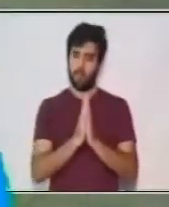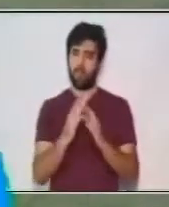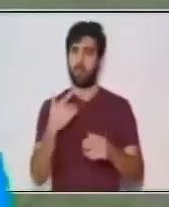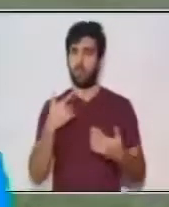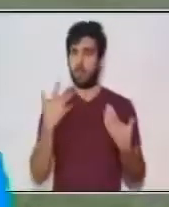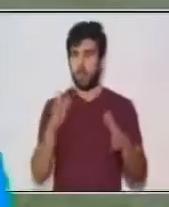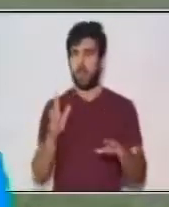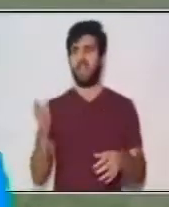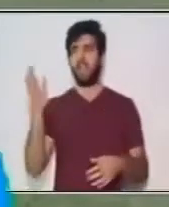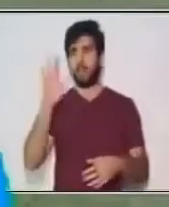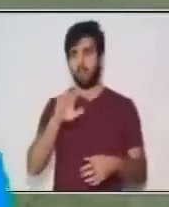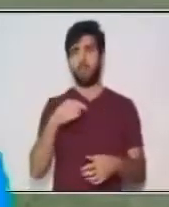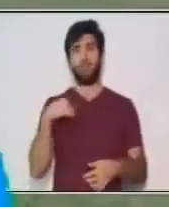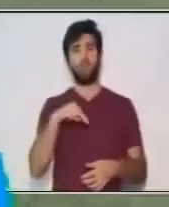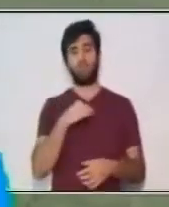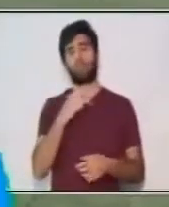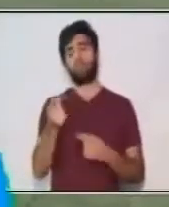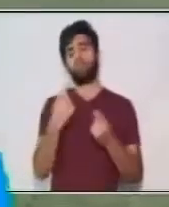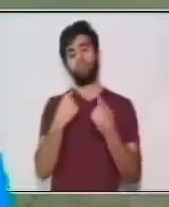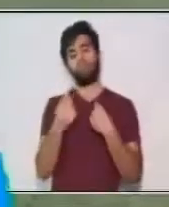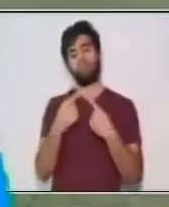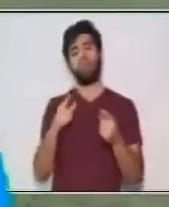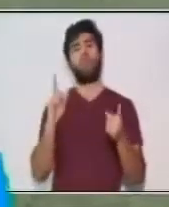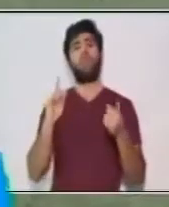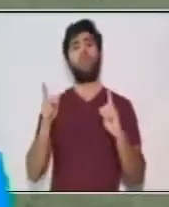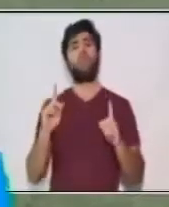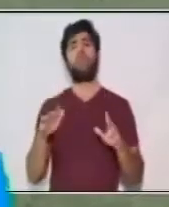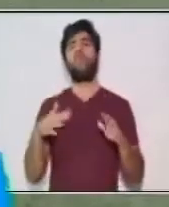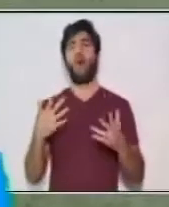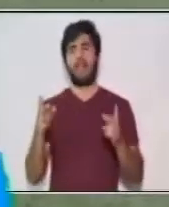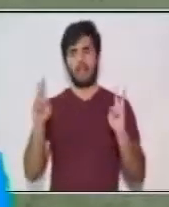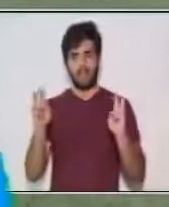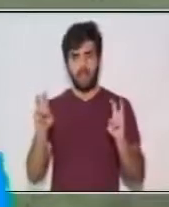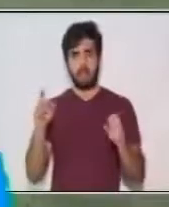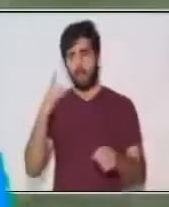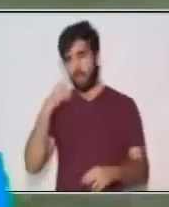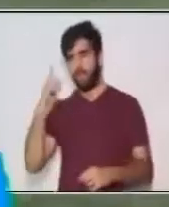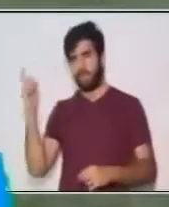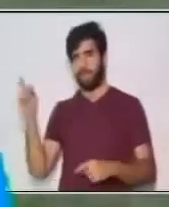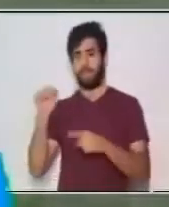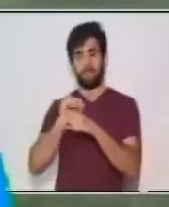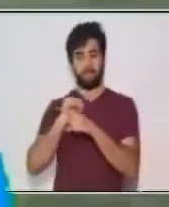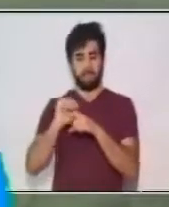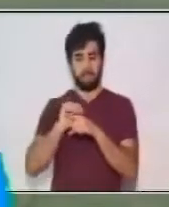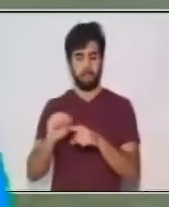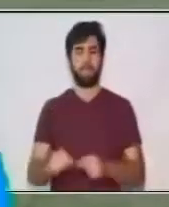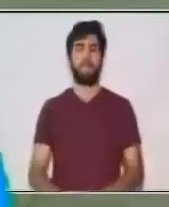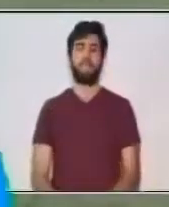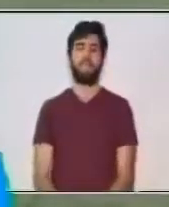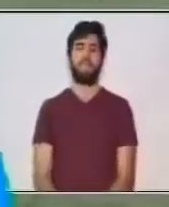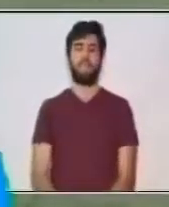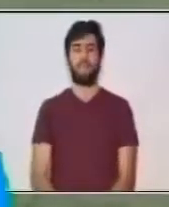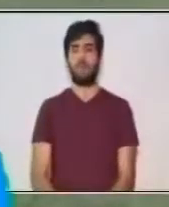a platicar y reflexionar un poco sobre este primer ejercicio.